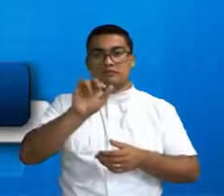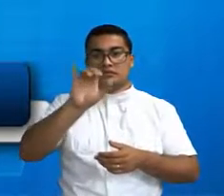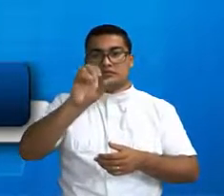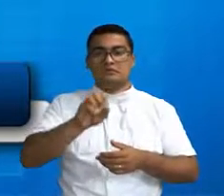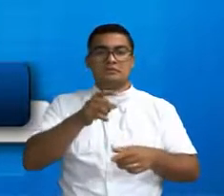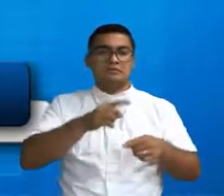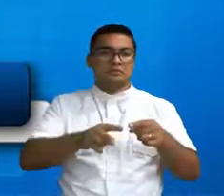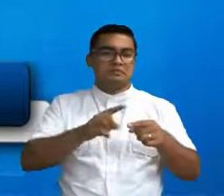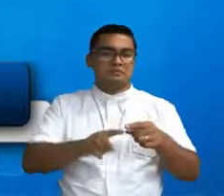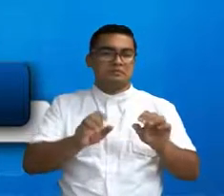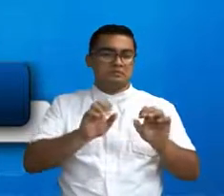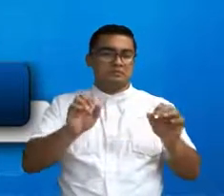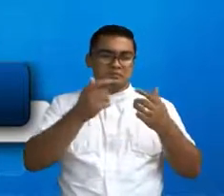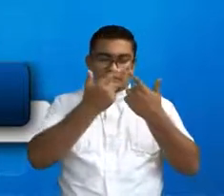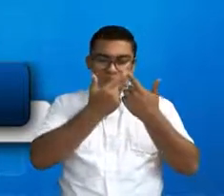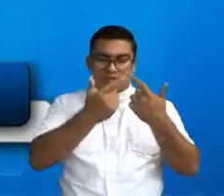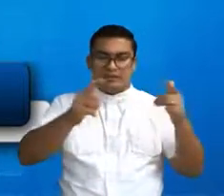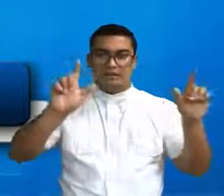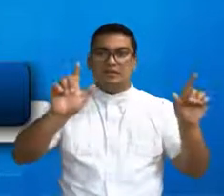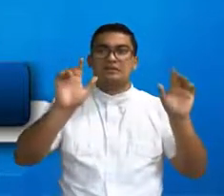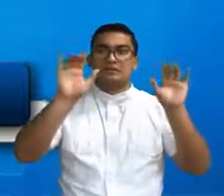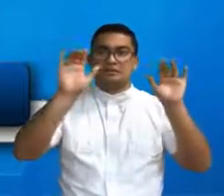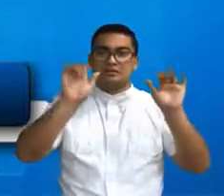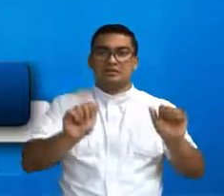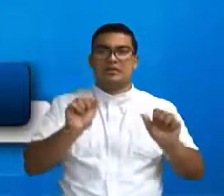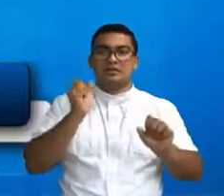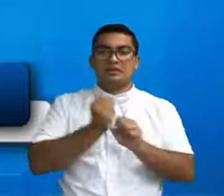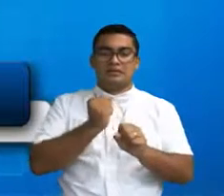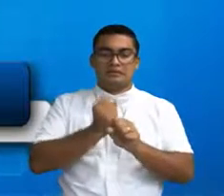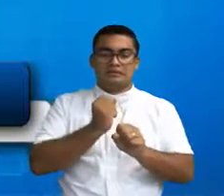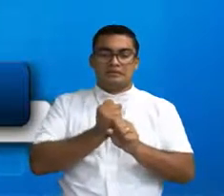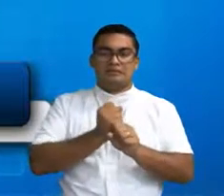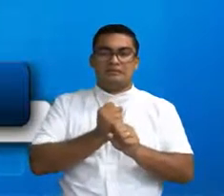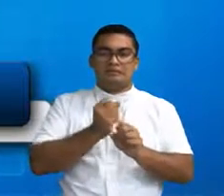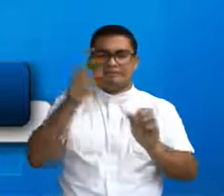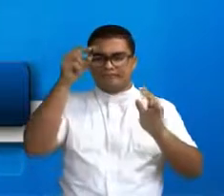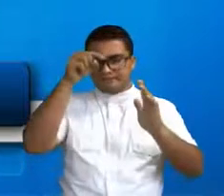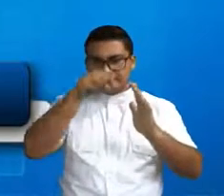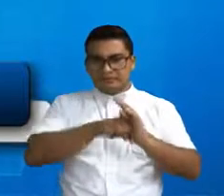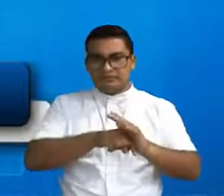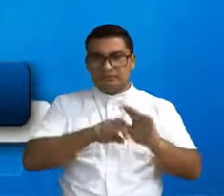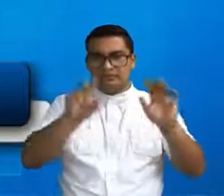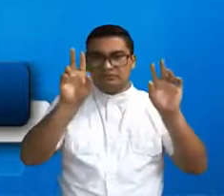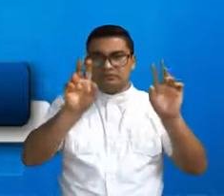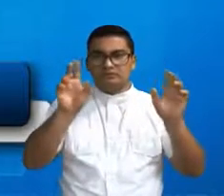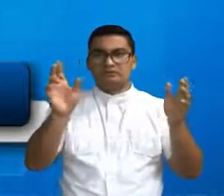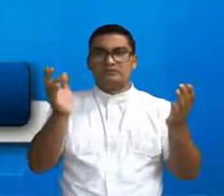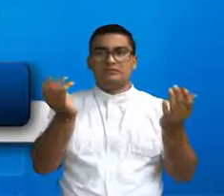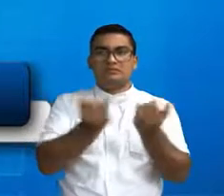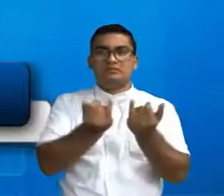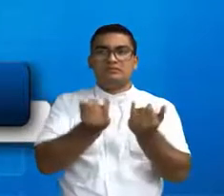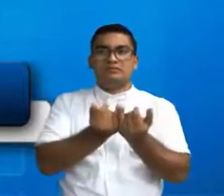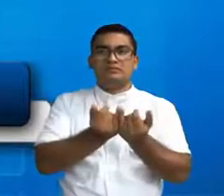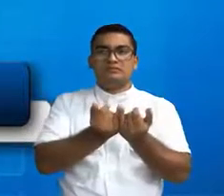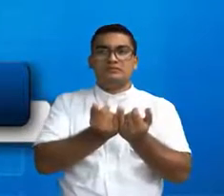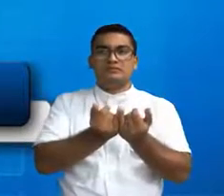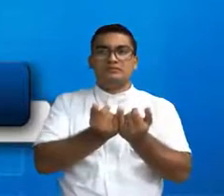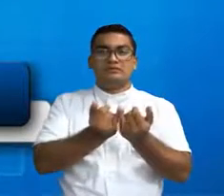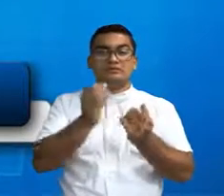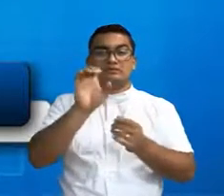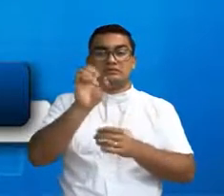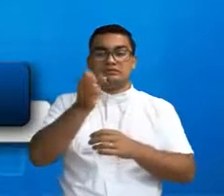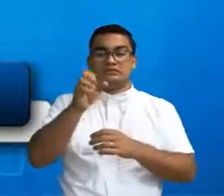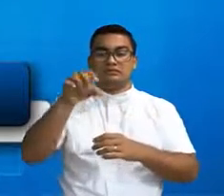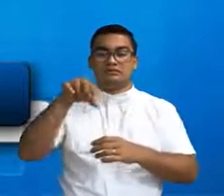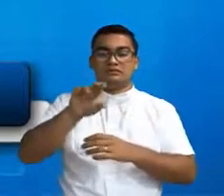gratuito. Ellos ya trabajan un poco más a profundidad casos ya relacionados a esquizofrenia, entre